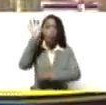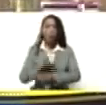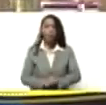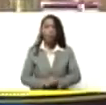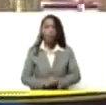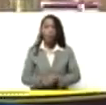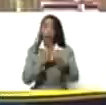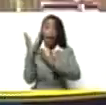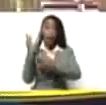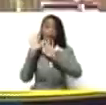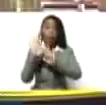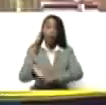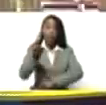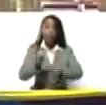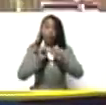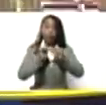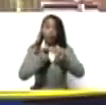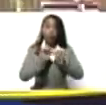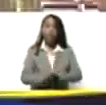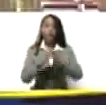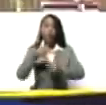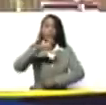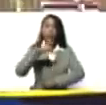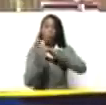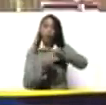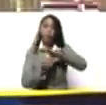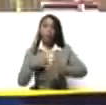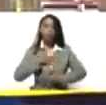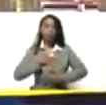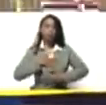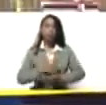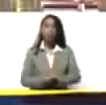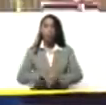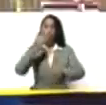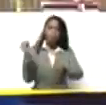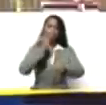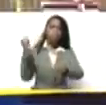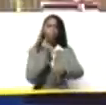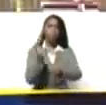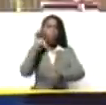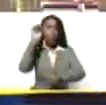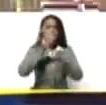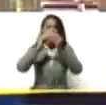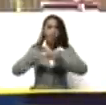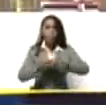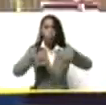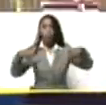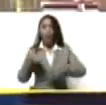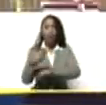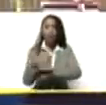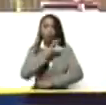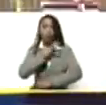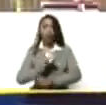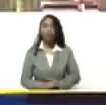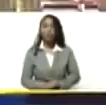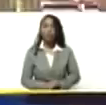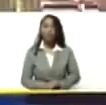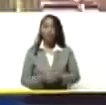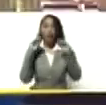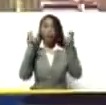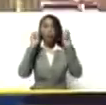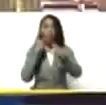que ha sido durante varios años pero particularmente después del gran ataque del